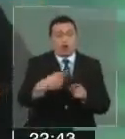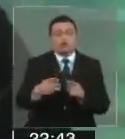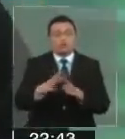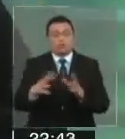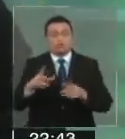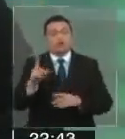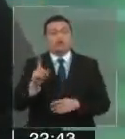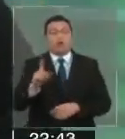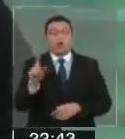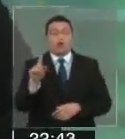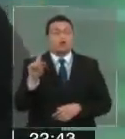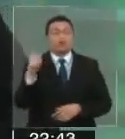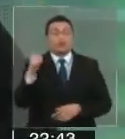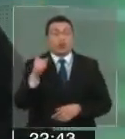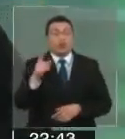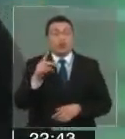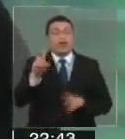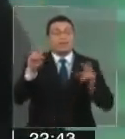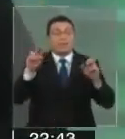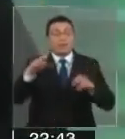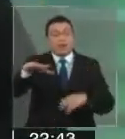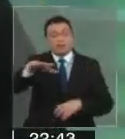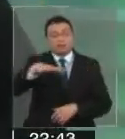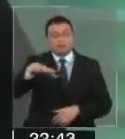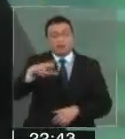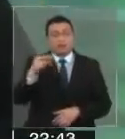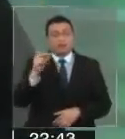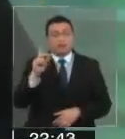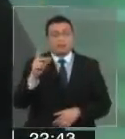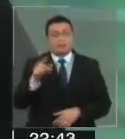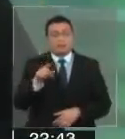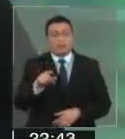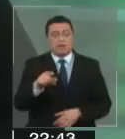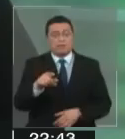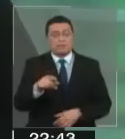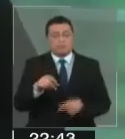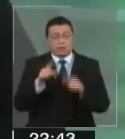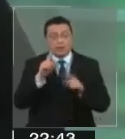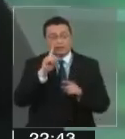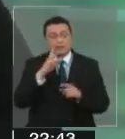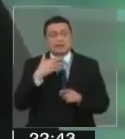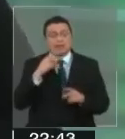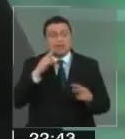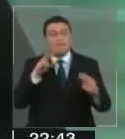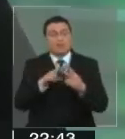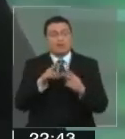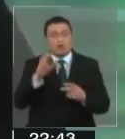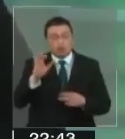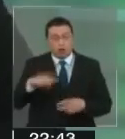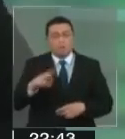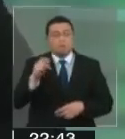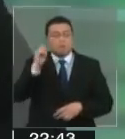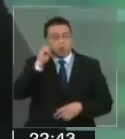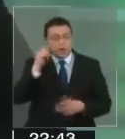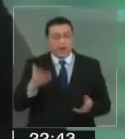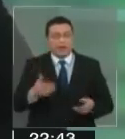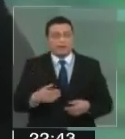es solo el tema de las personas en situación de discapacidad, tiene que ver con mujeres, tiene que ver